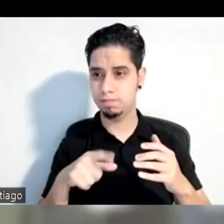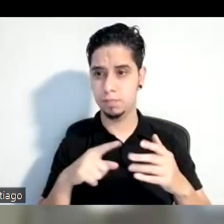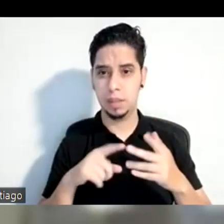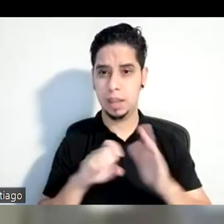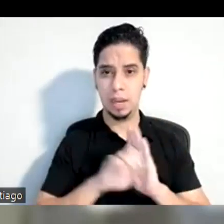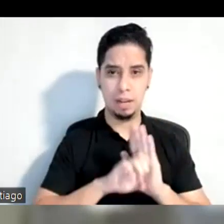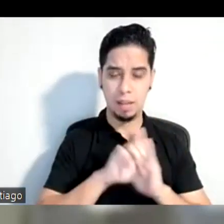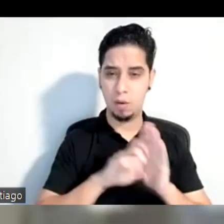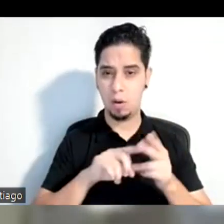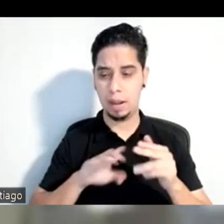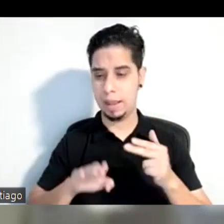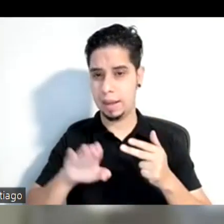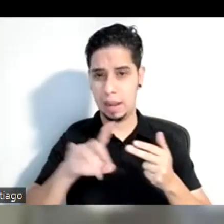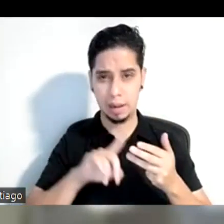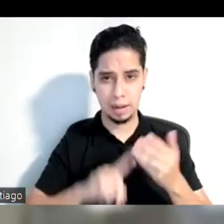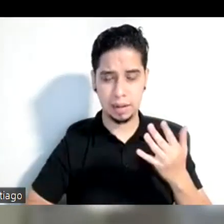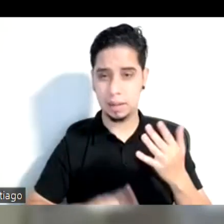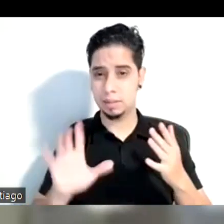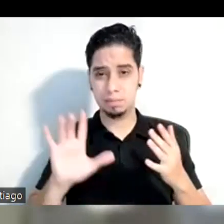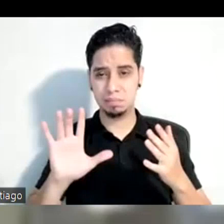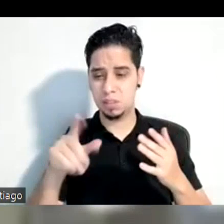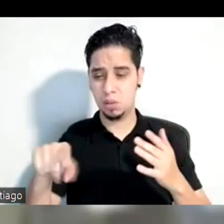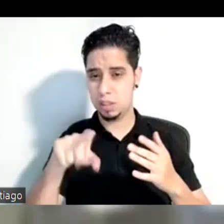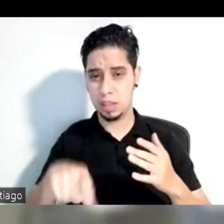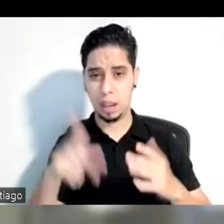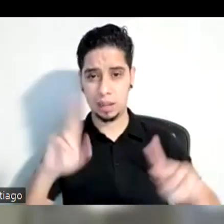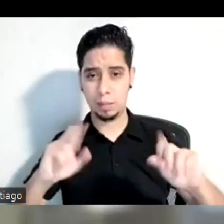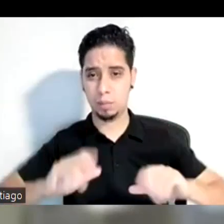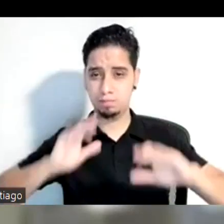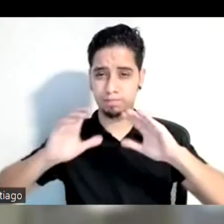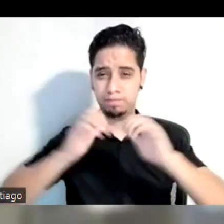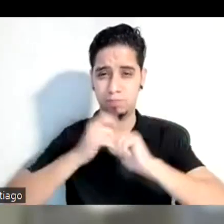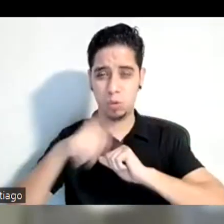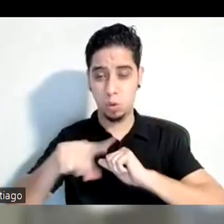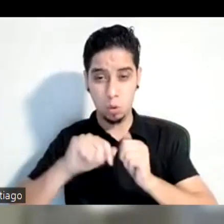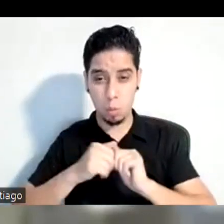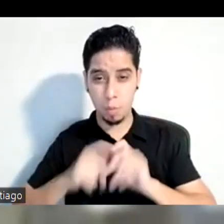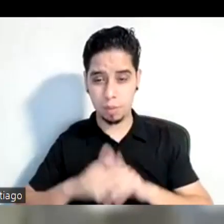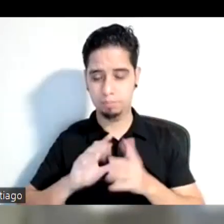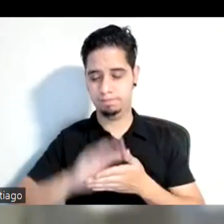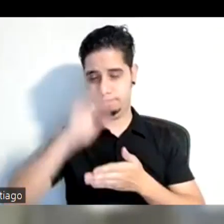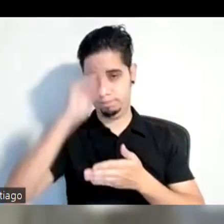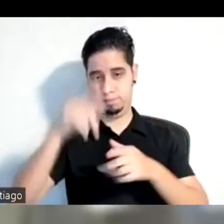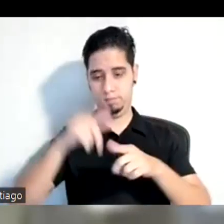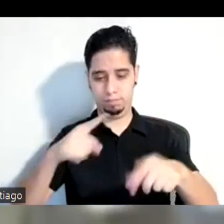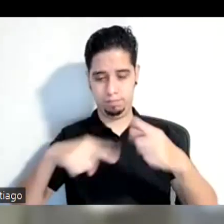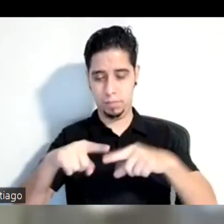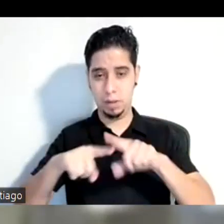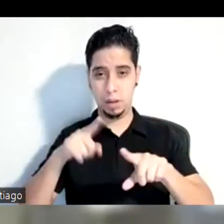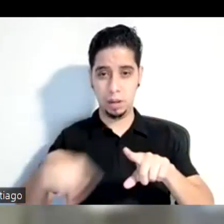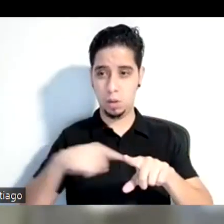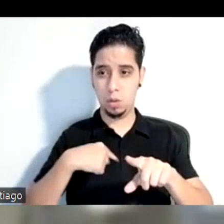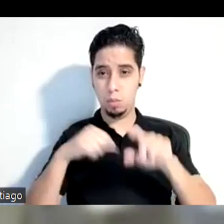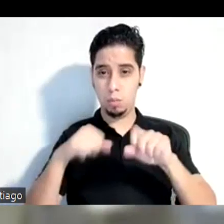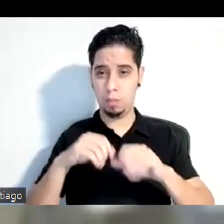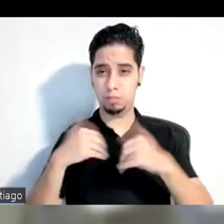elevadores, no hay ninguna otra cosa especial, es simplemente comunicación. Y eso empieza aprendiendo su lenguaje para que podamos, ¿verdad?, tener